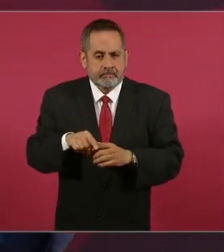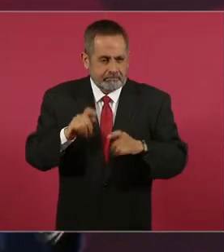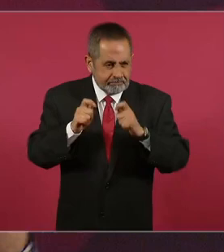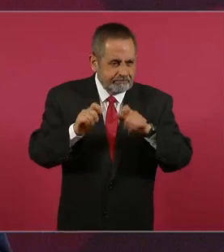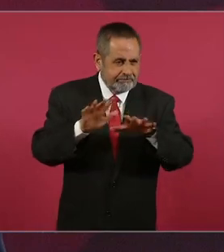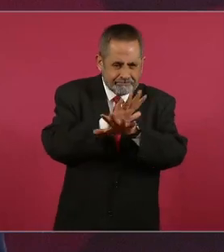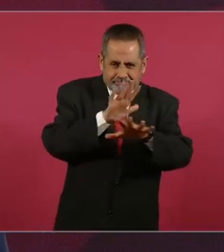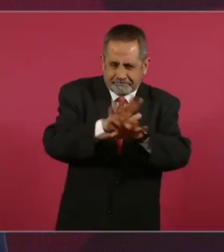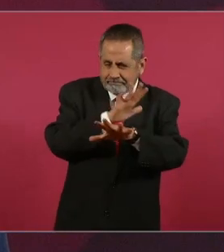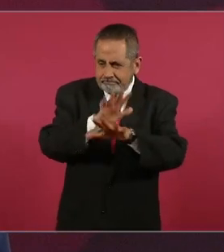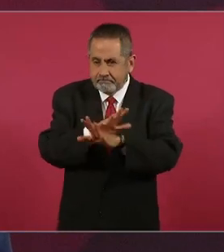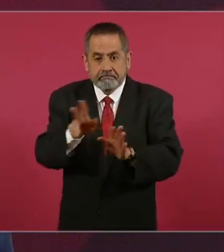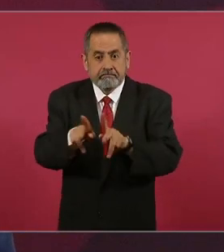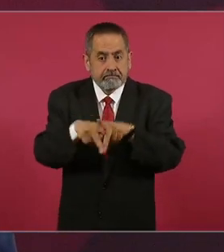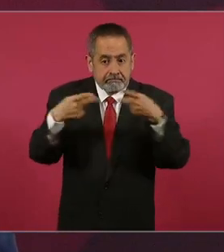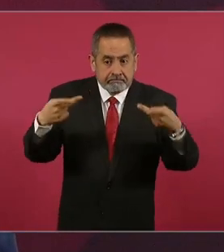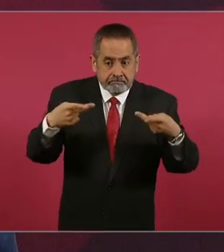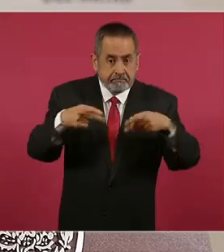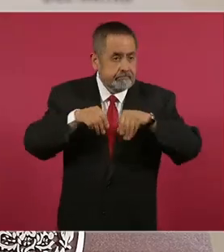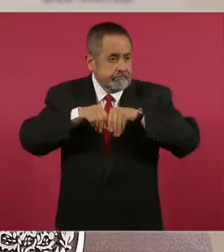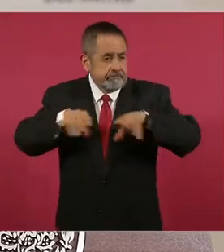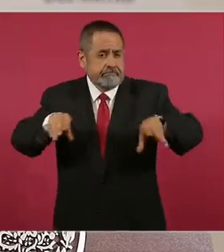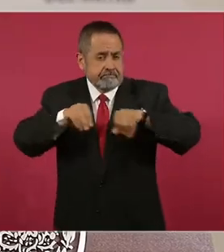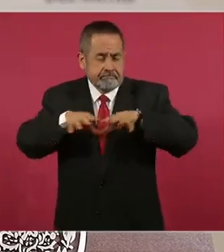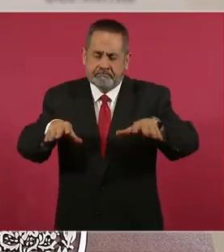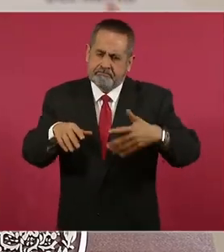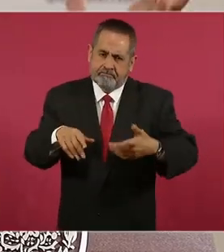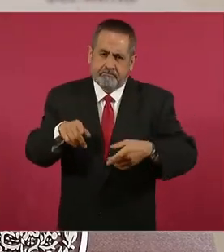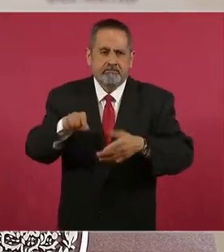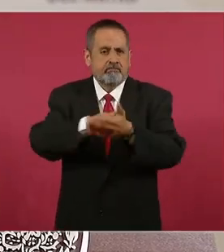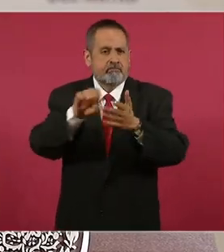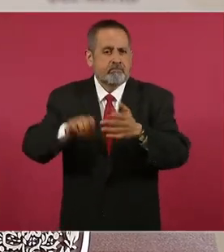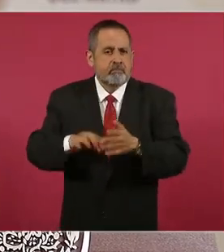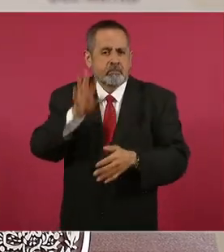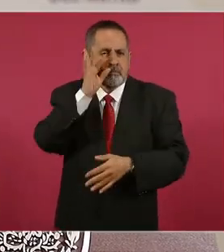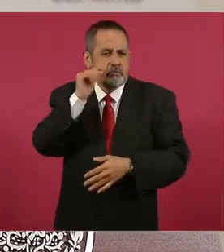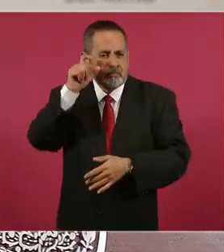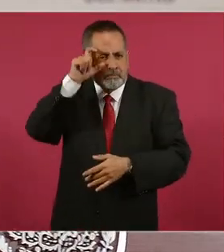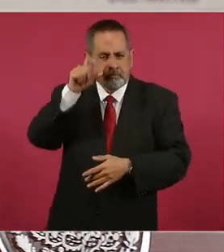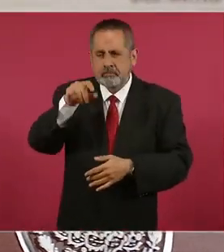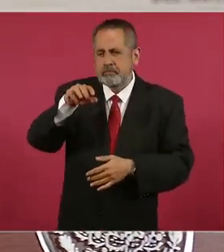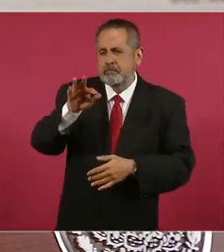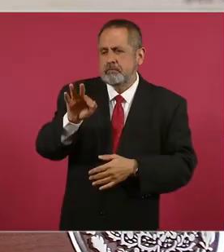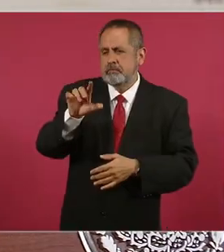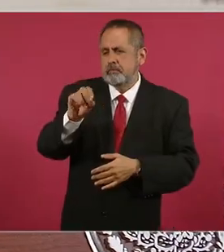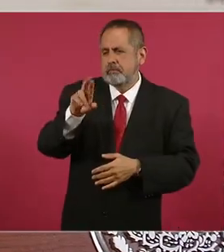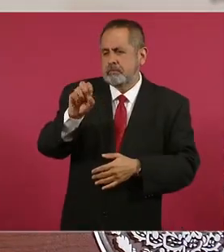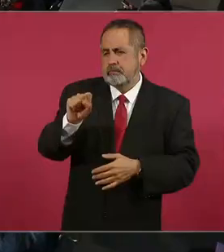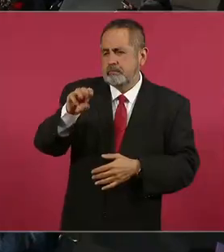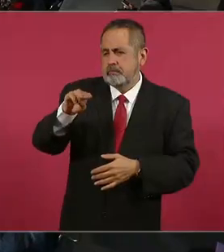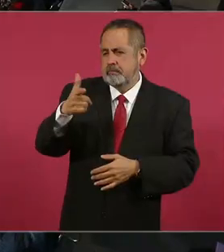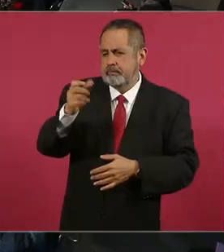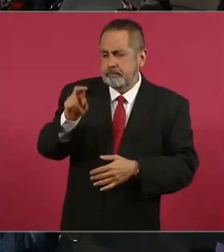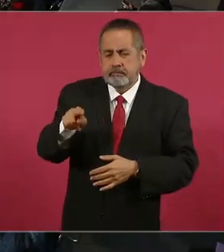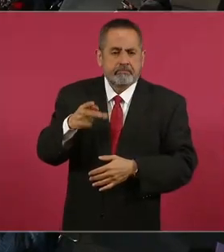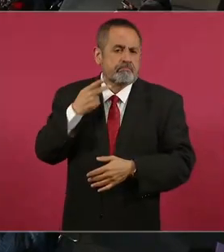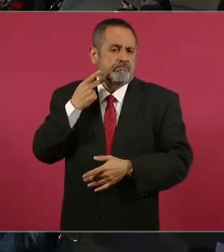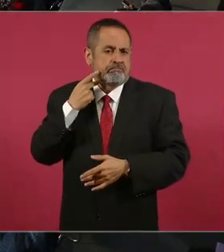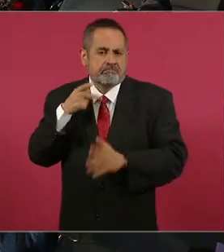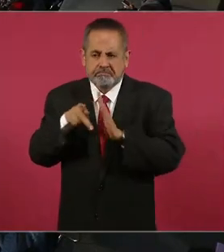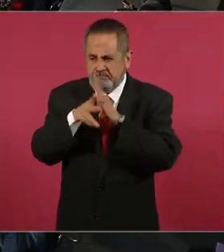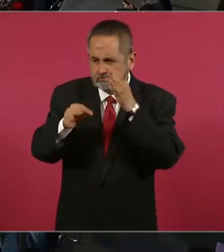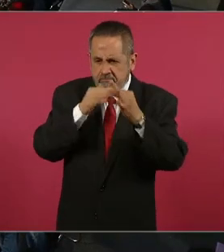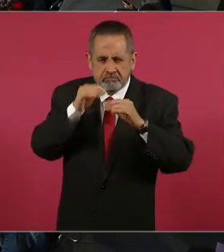de transformación. Los Flores Magón hacen política con el periódico,